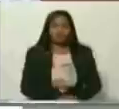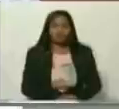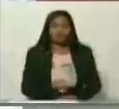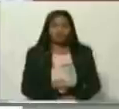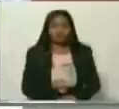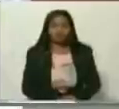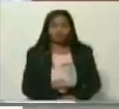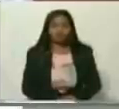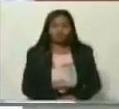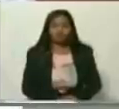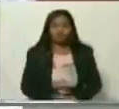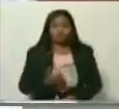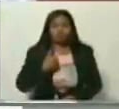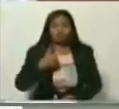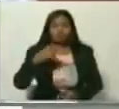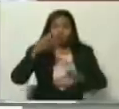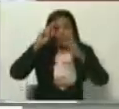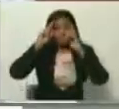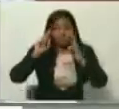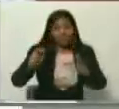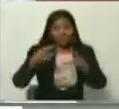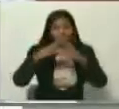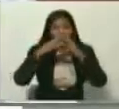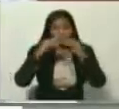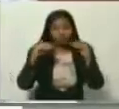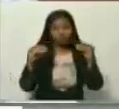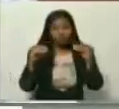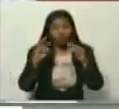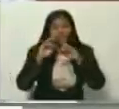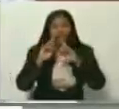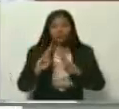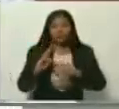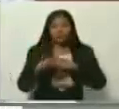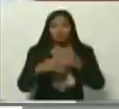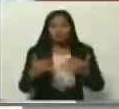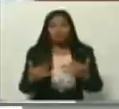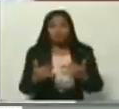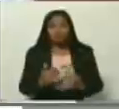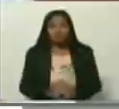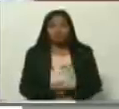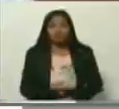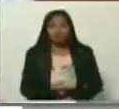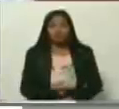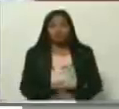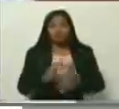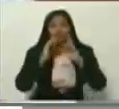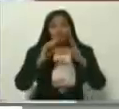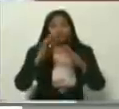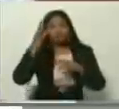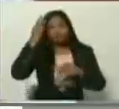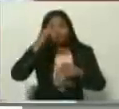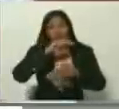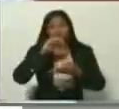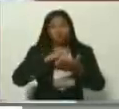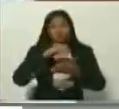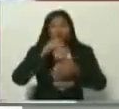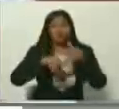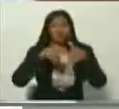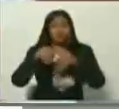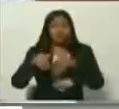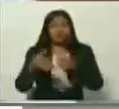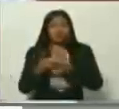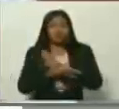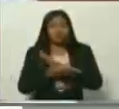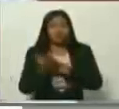dije claramente, respetaré, ¿verdad?, los resultados del Consejo Nacional Electoral, los cuales